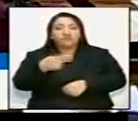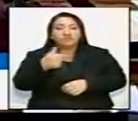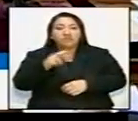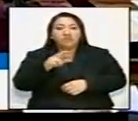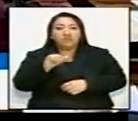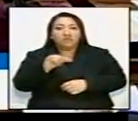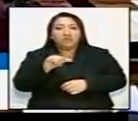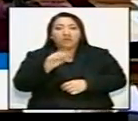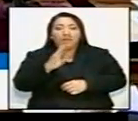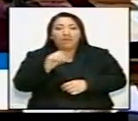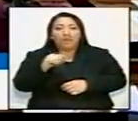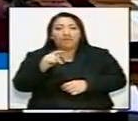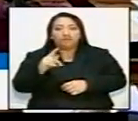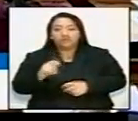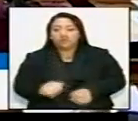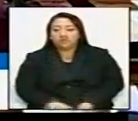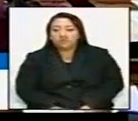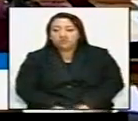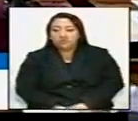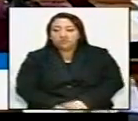Banks.